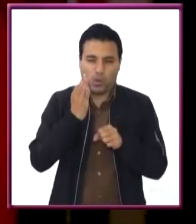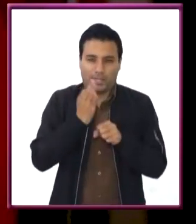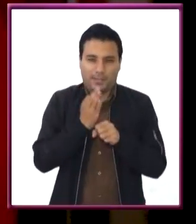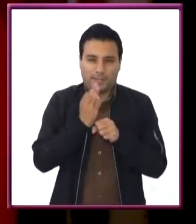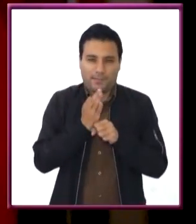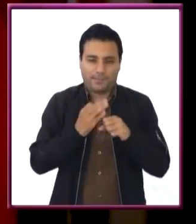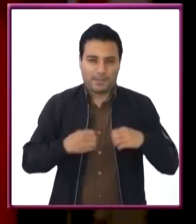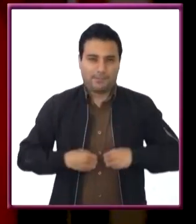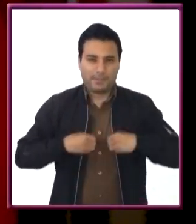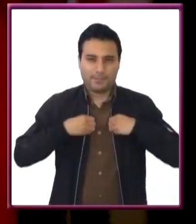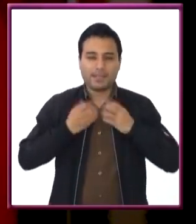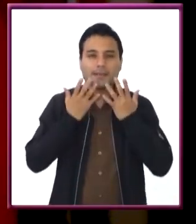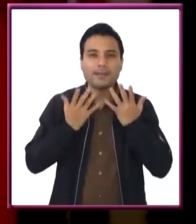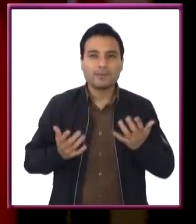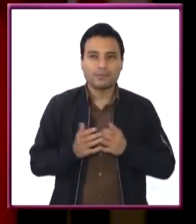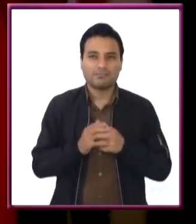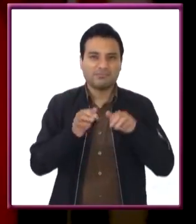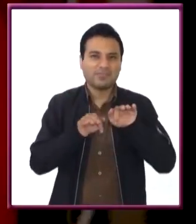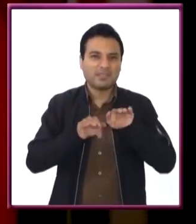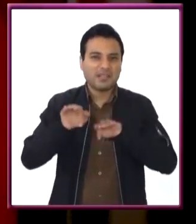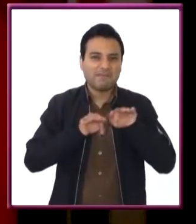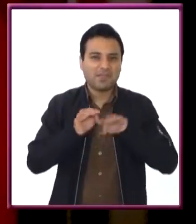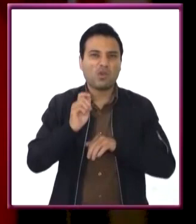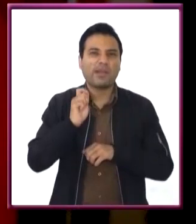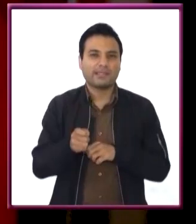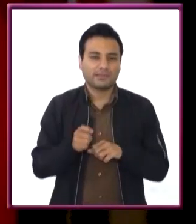viviera actualmente, ¿en qué crees que trabajaría